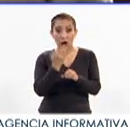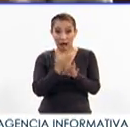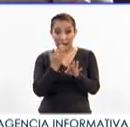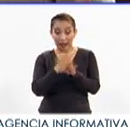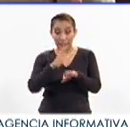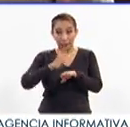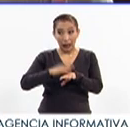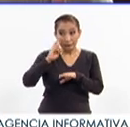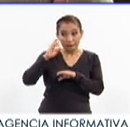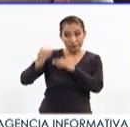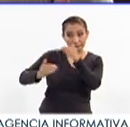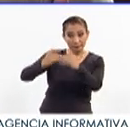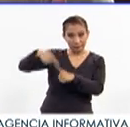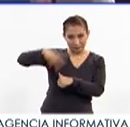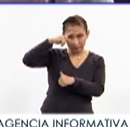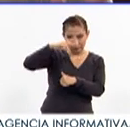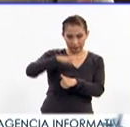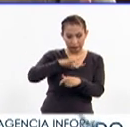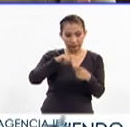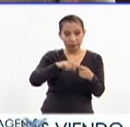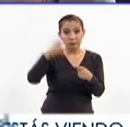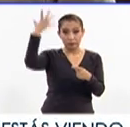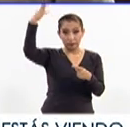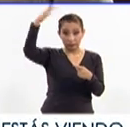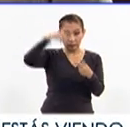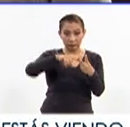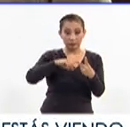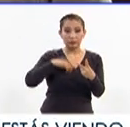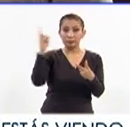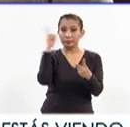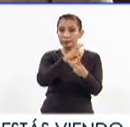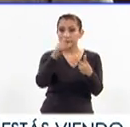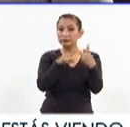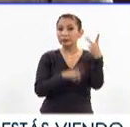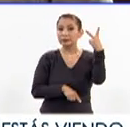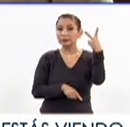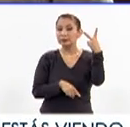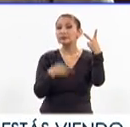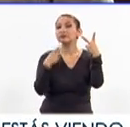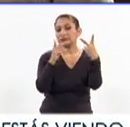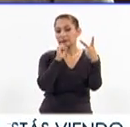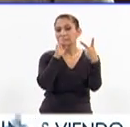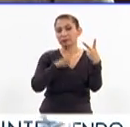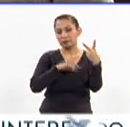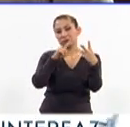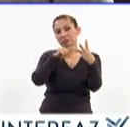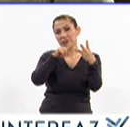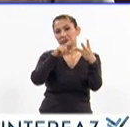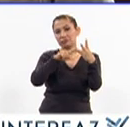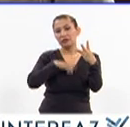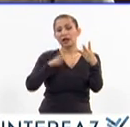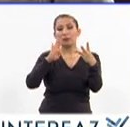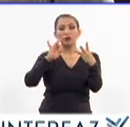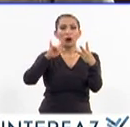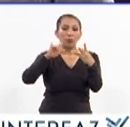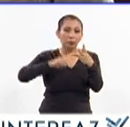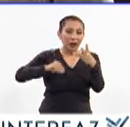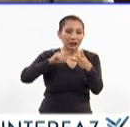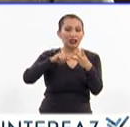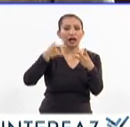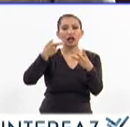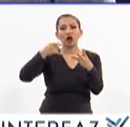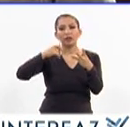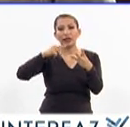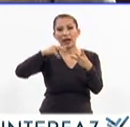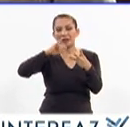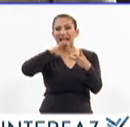han tenido mayor desarrollo en nuestro país? La solar y la eólica. Sin embargo, tenemos también la parte de biomasa, la parte de